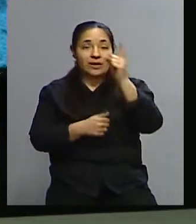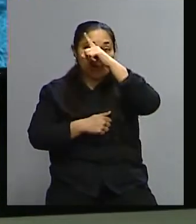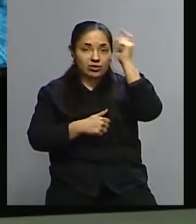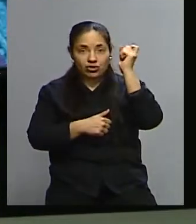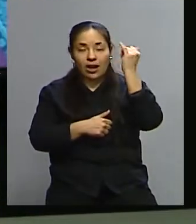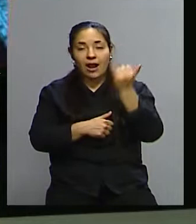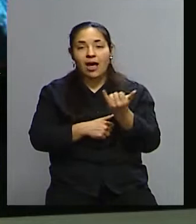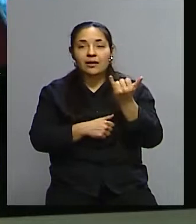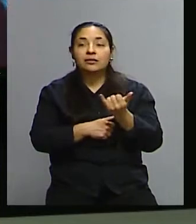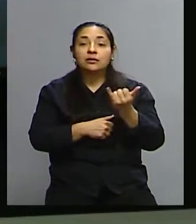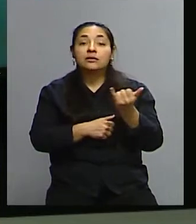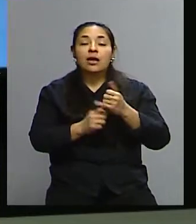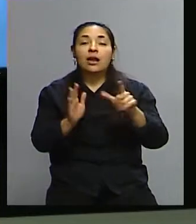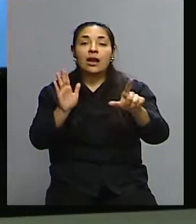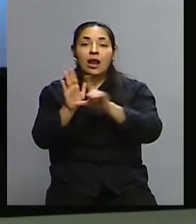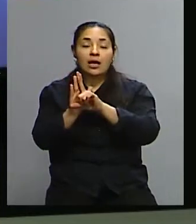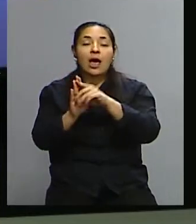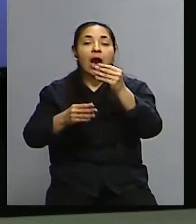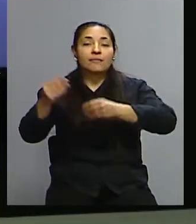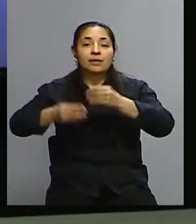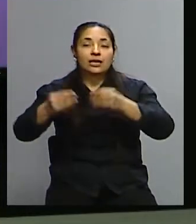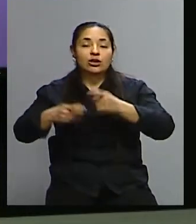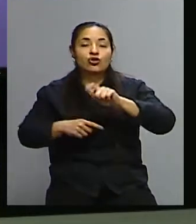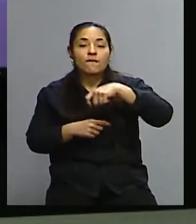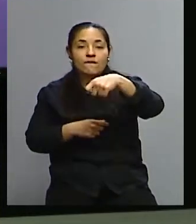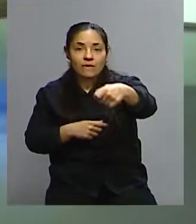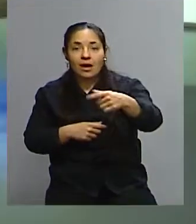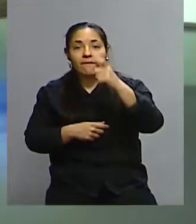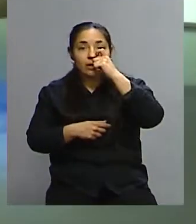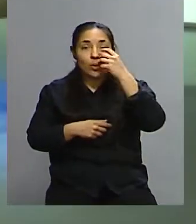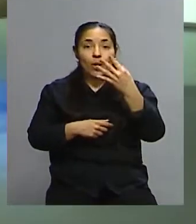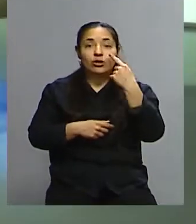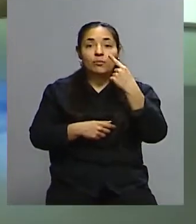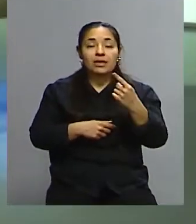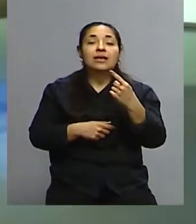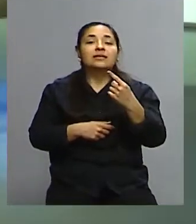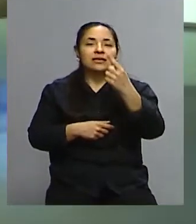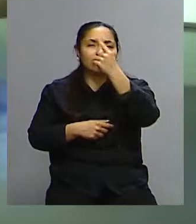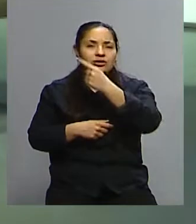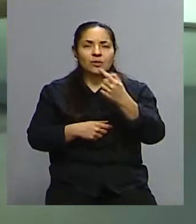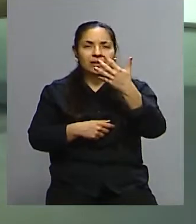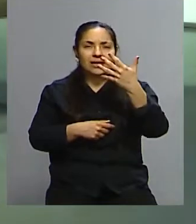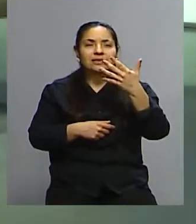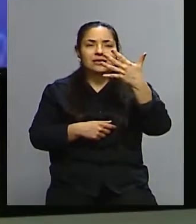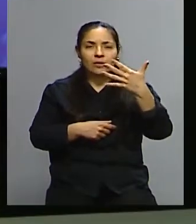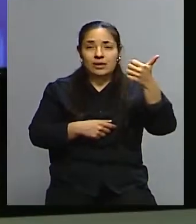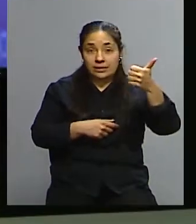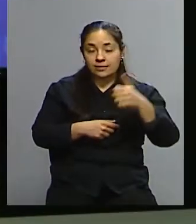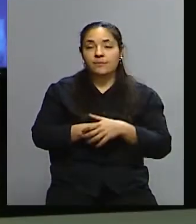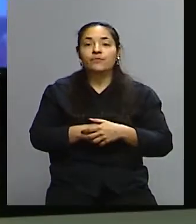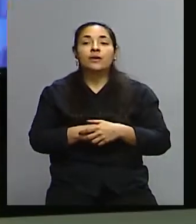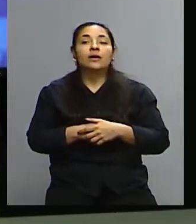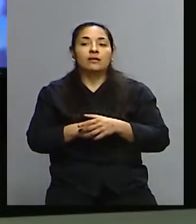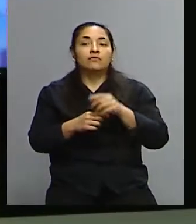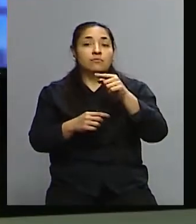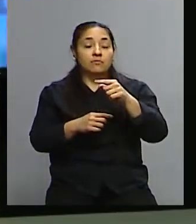el marco de la Ley de Administración Financiera, que es la 24.156, que en uno de sus artículos, el 8, dice